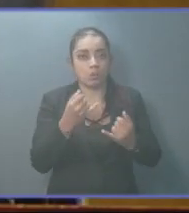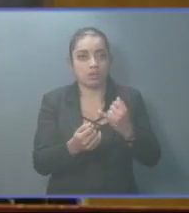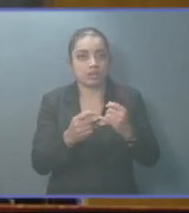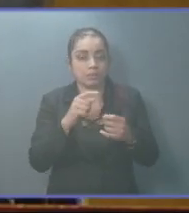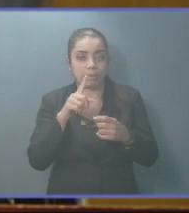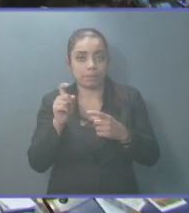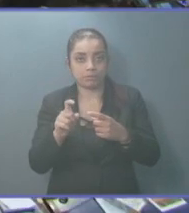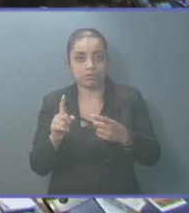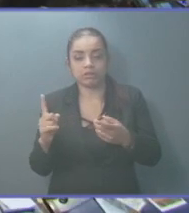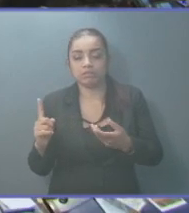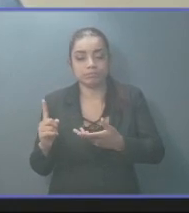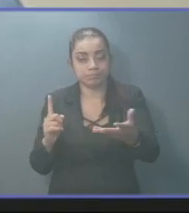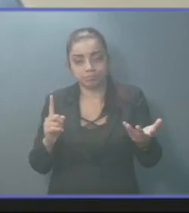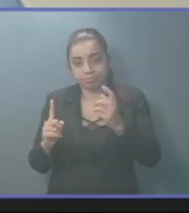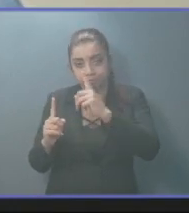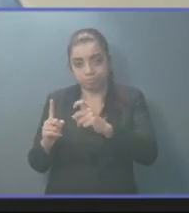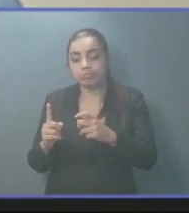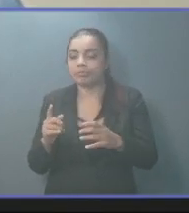gracias